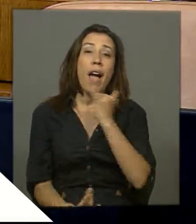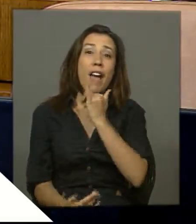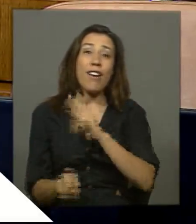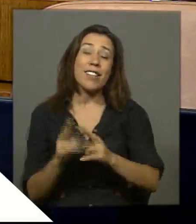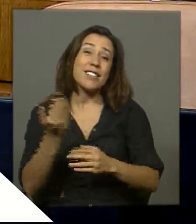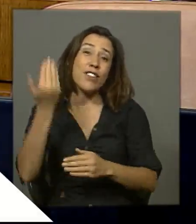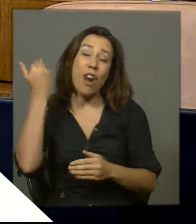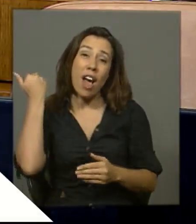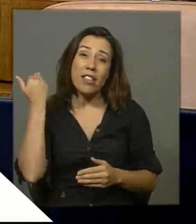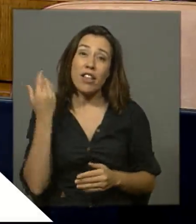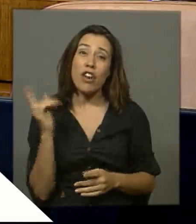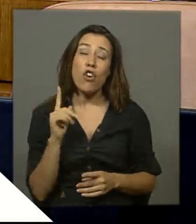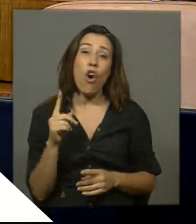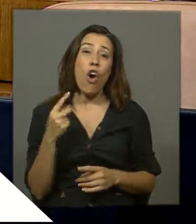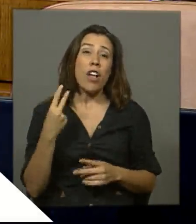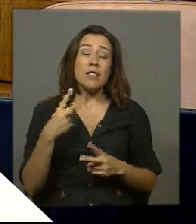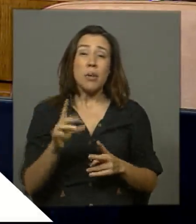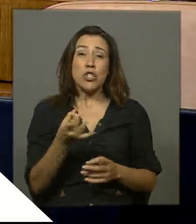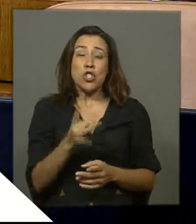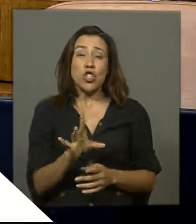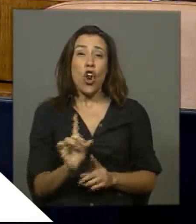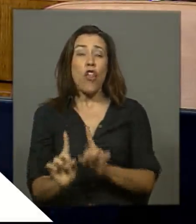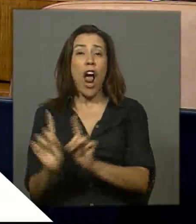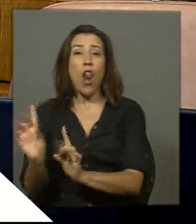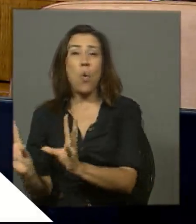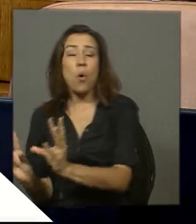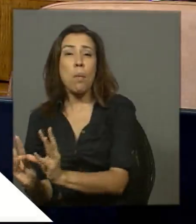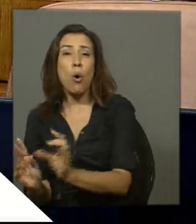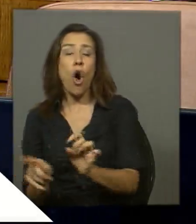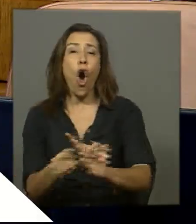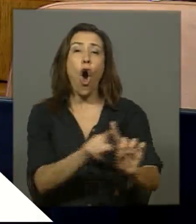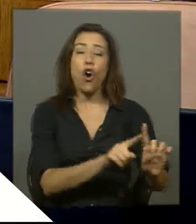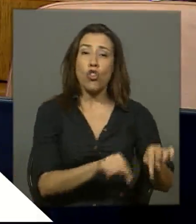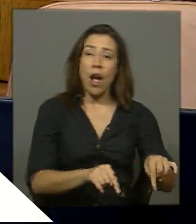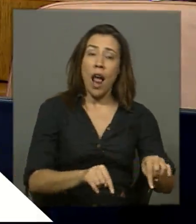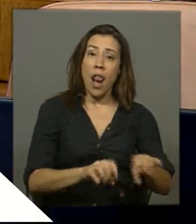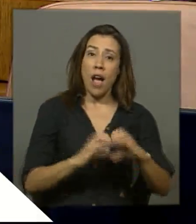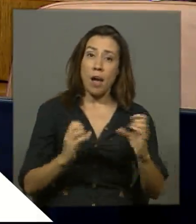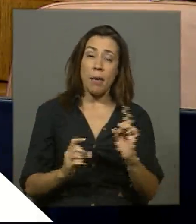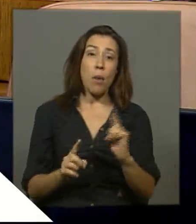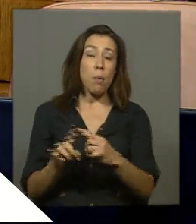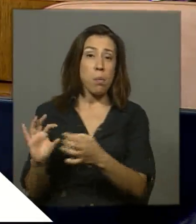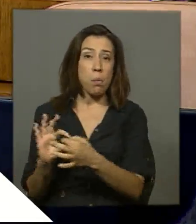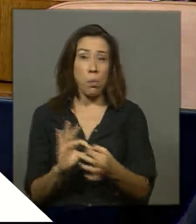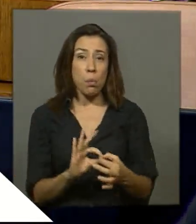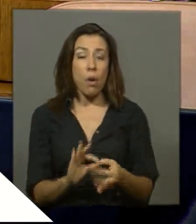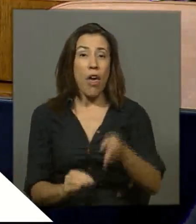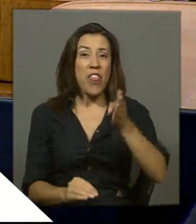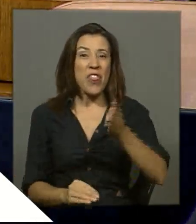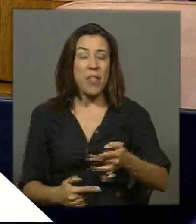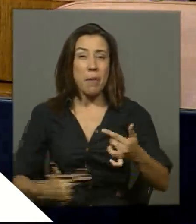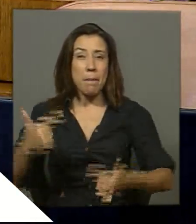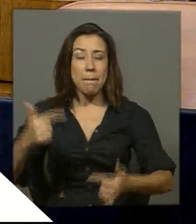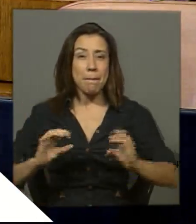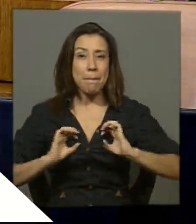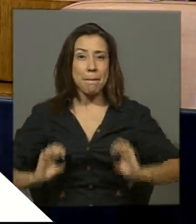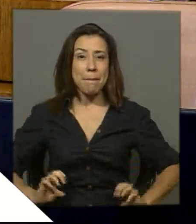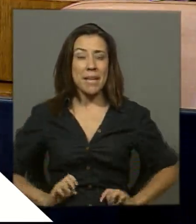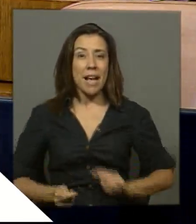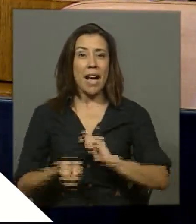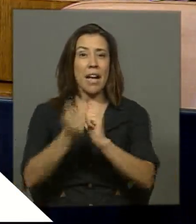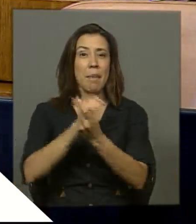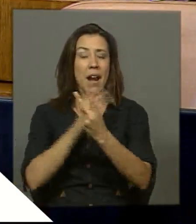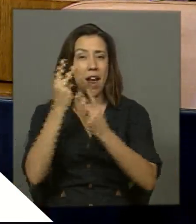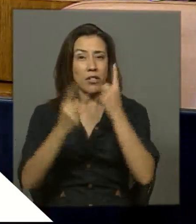cometidos en el pasado no son patrimonio exclusivo de unos o de otros en este hemiciclo por lo mismo El Deber político y ético de cambiar la